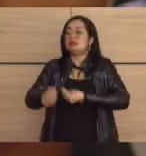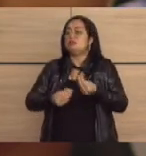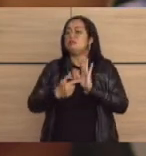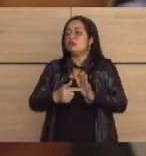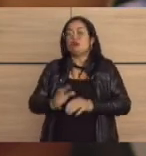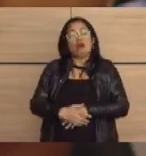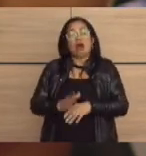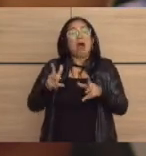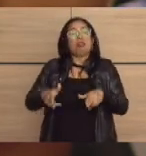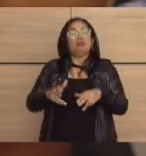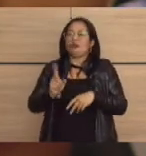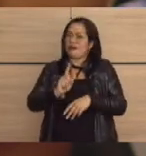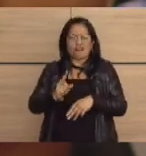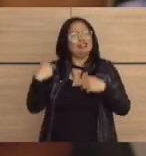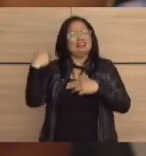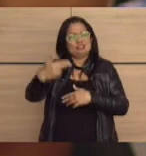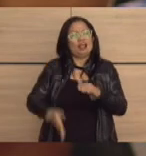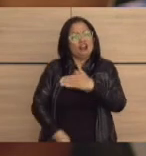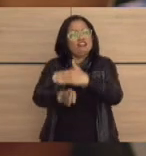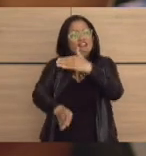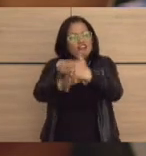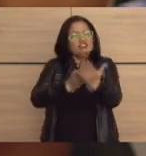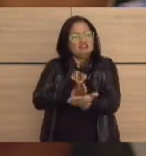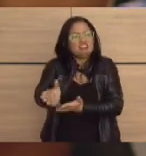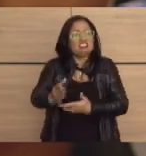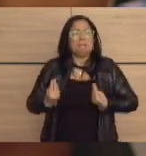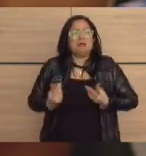no es así, la historia sigue, la historia está viva, ¿no?